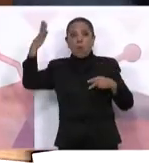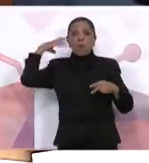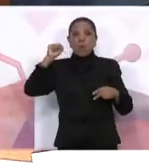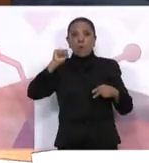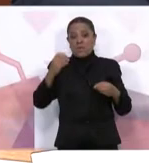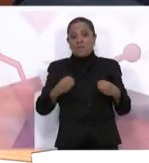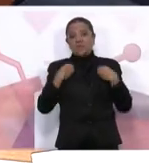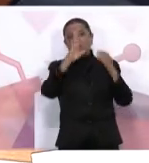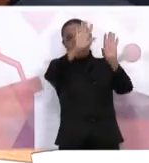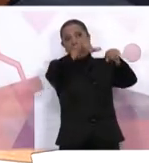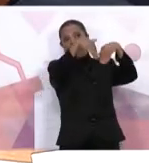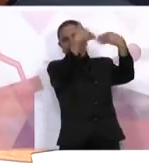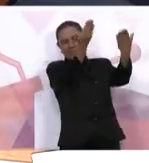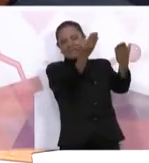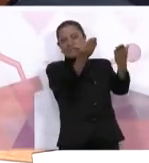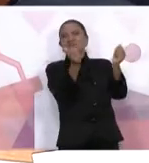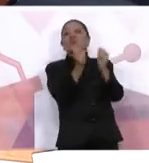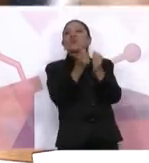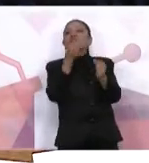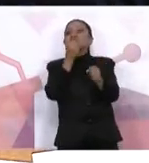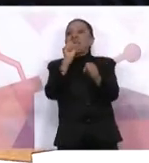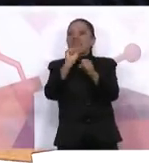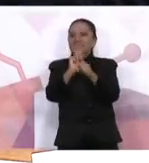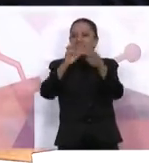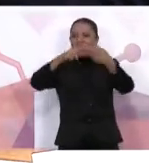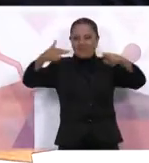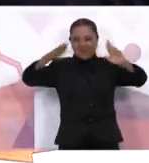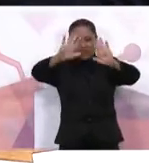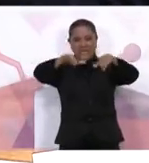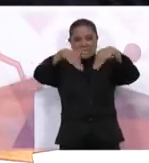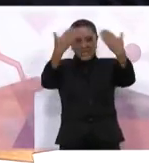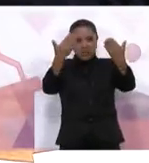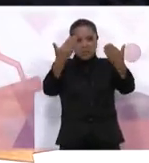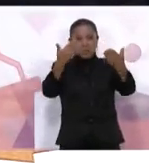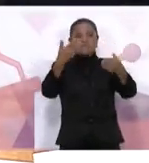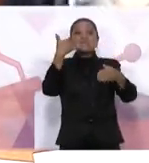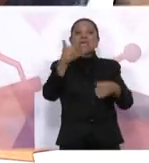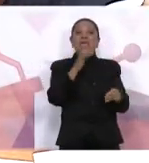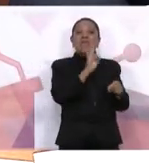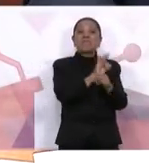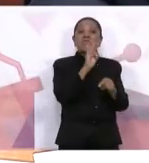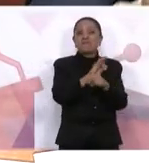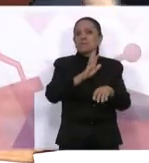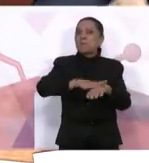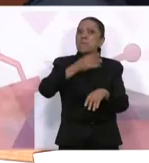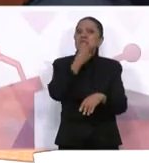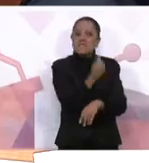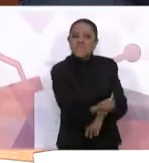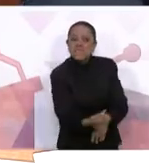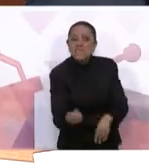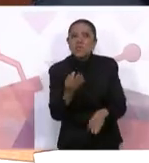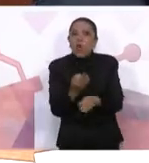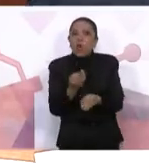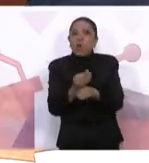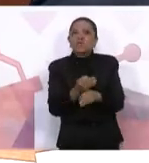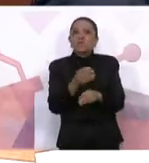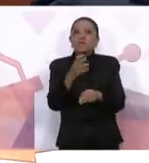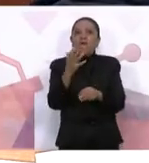relaciones exteriores y sobre todo a la defensa de los niños que están siendo secuestrados por trump